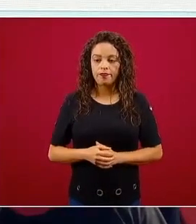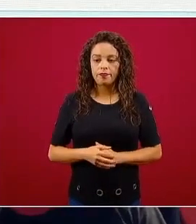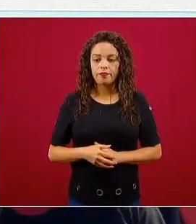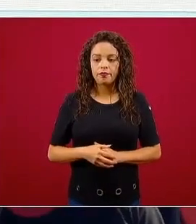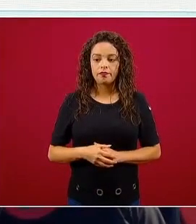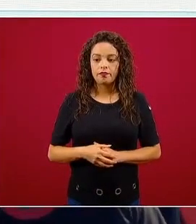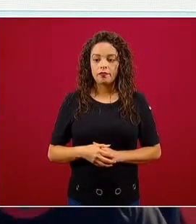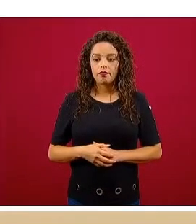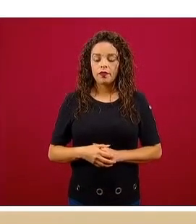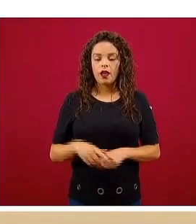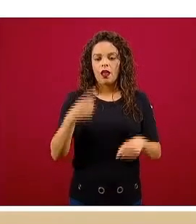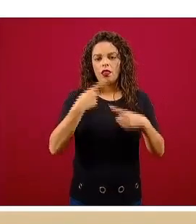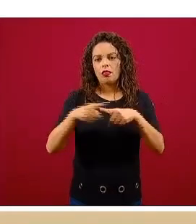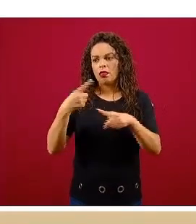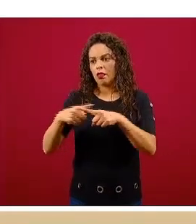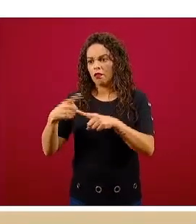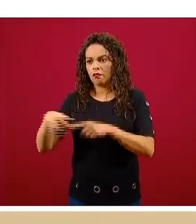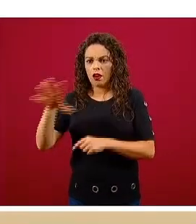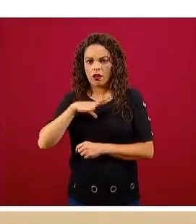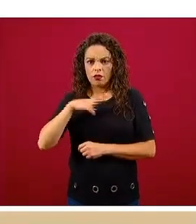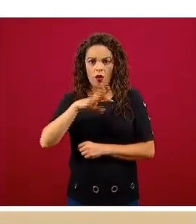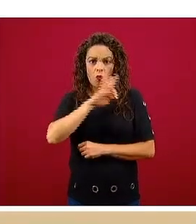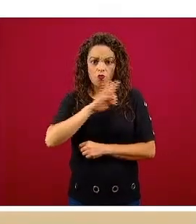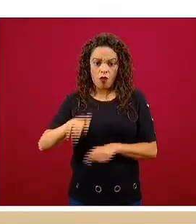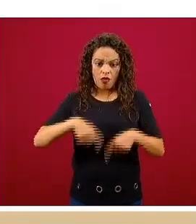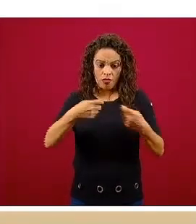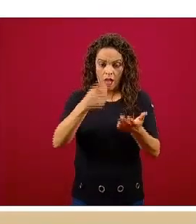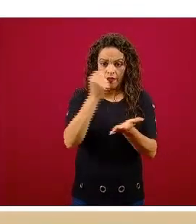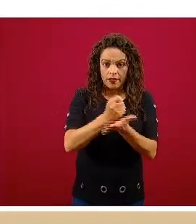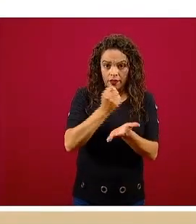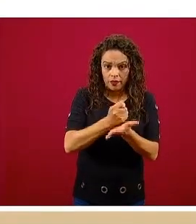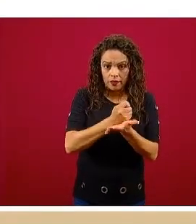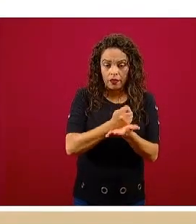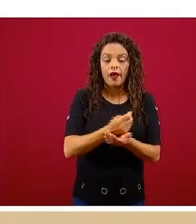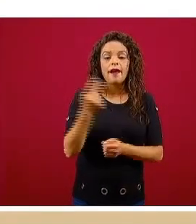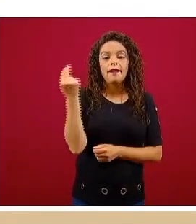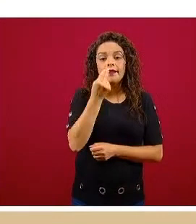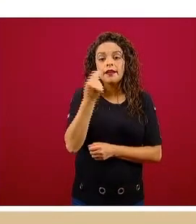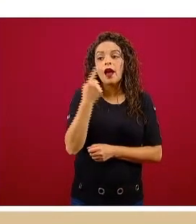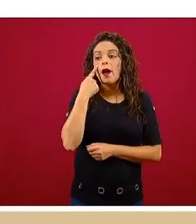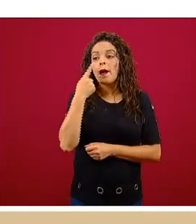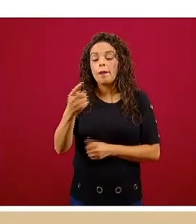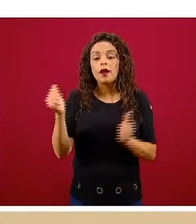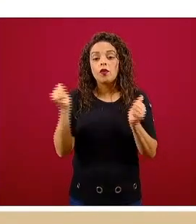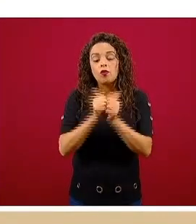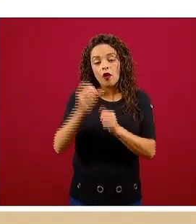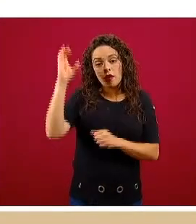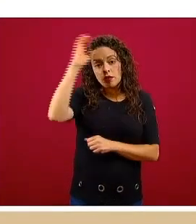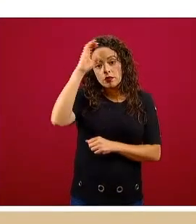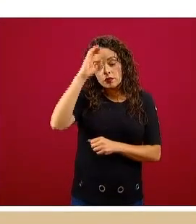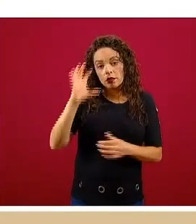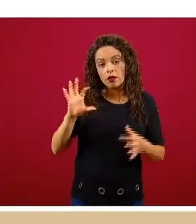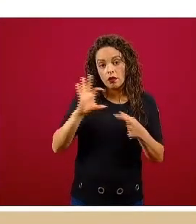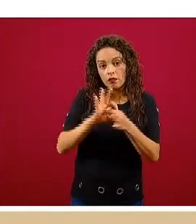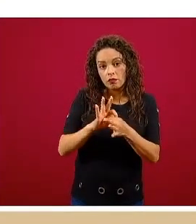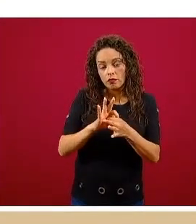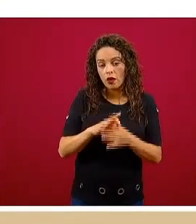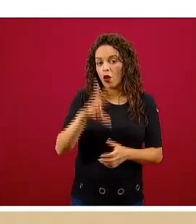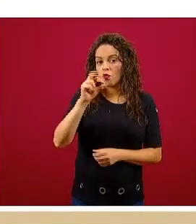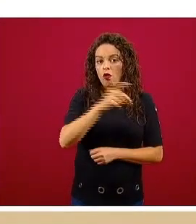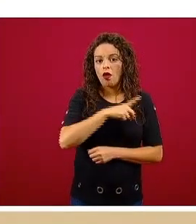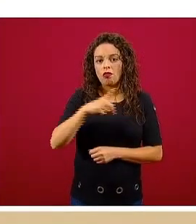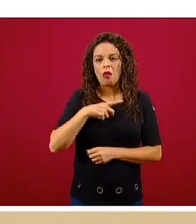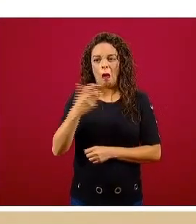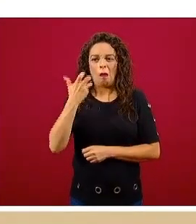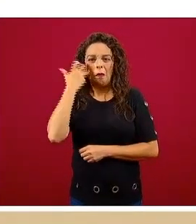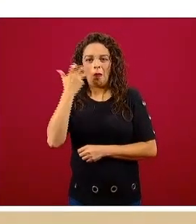de tratamiento deben de guiarse por los fundamentos propios de la ciencia y no de manera desorganizada y